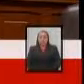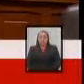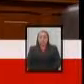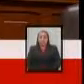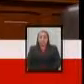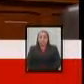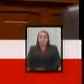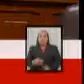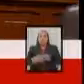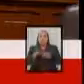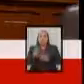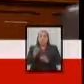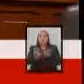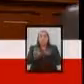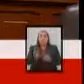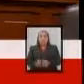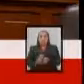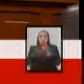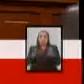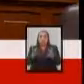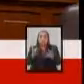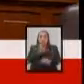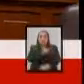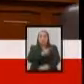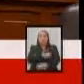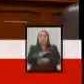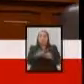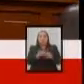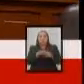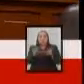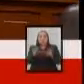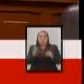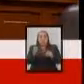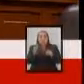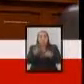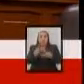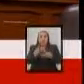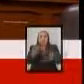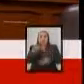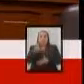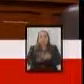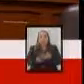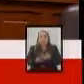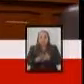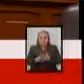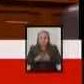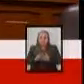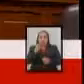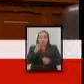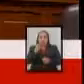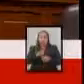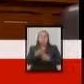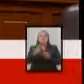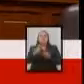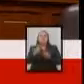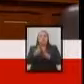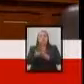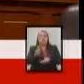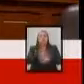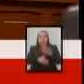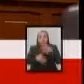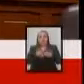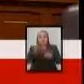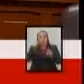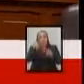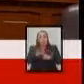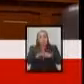procedimiento de reestructuración, repotencialización, disolución y liquidación señalados en los párrafos anteriores,